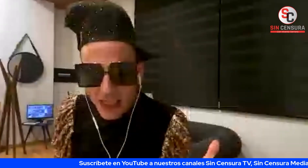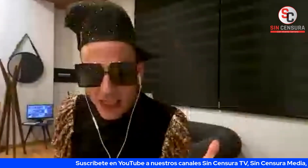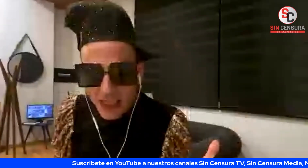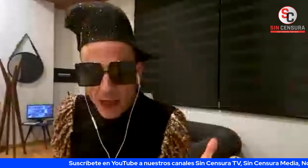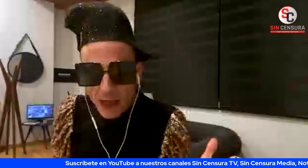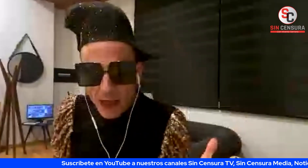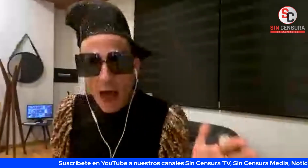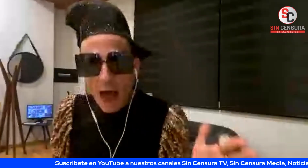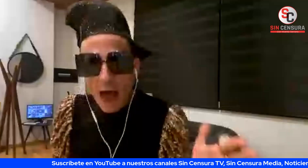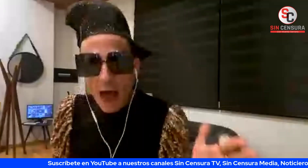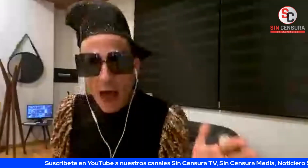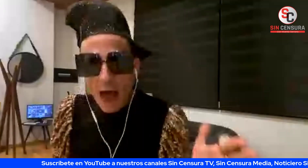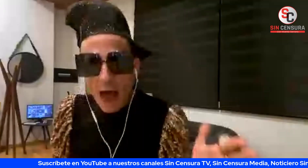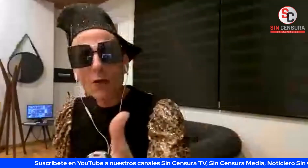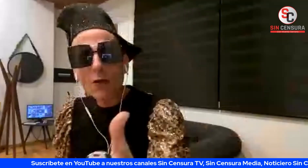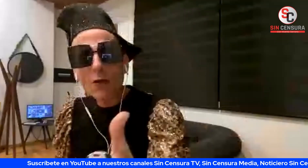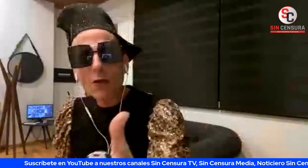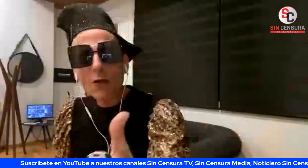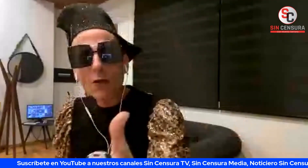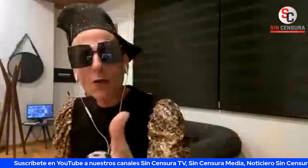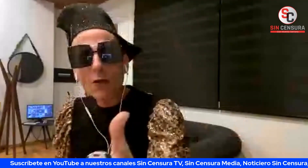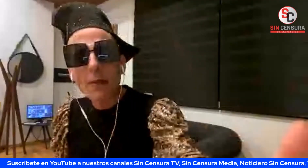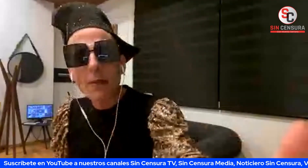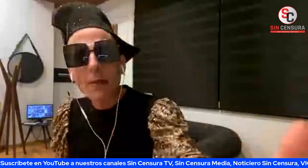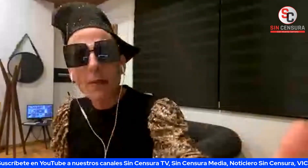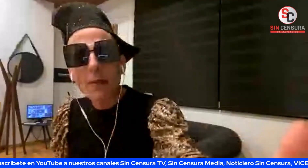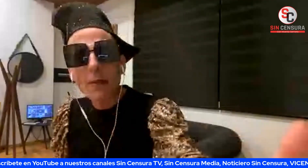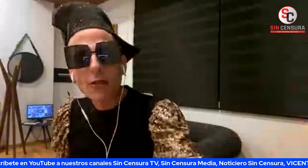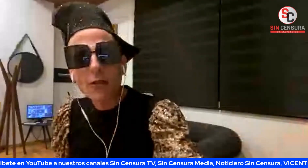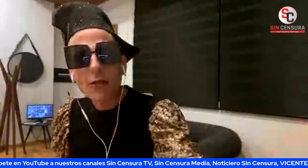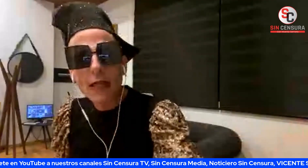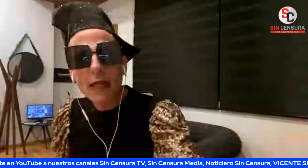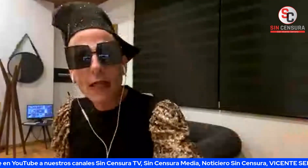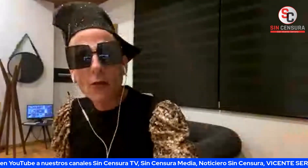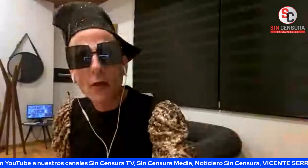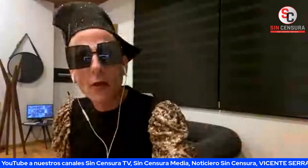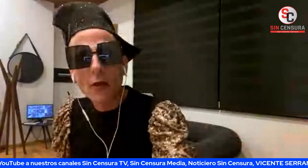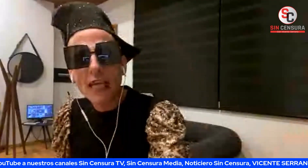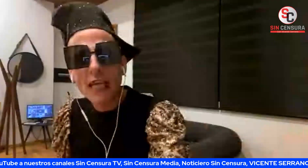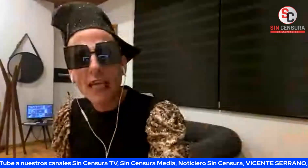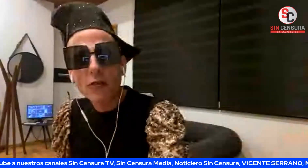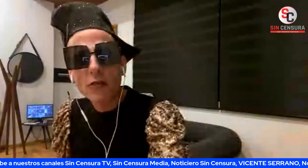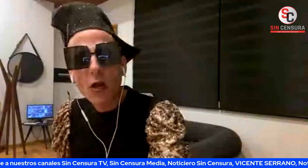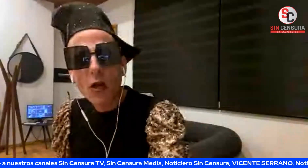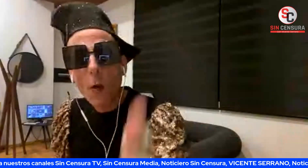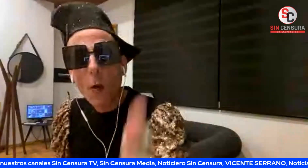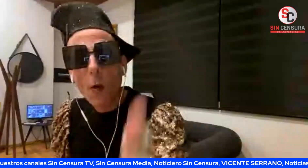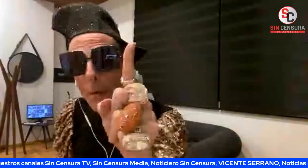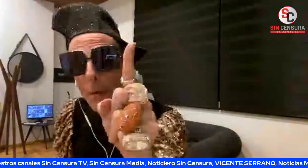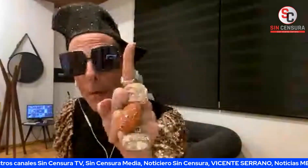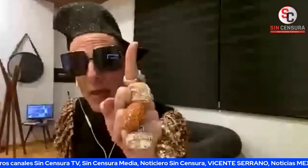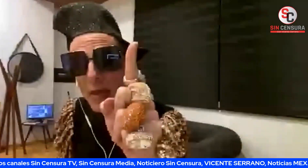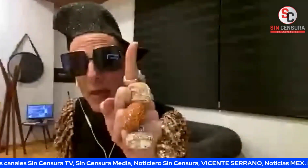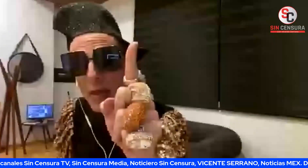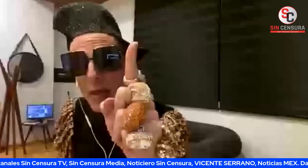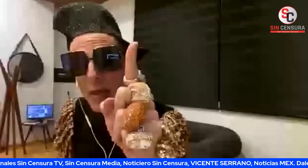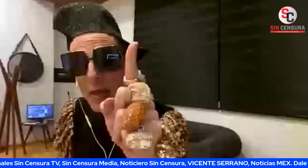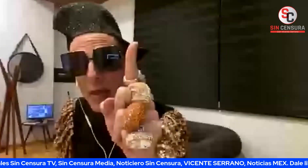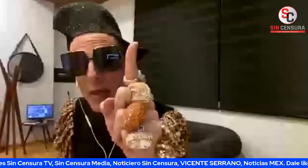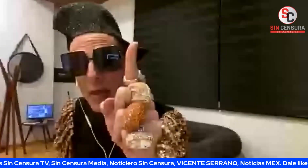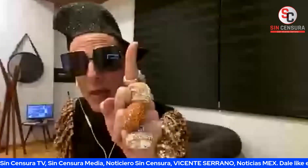Einsteins agarran un libro que se vende en el mercado en 350 pesos o en 600 por una